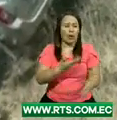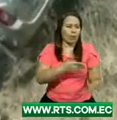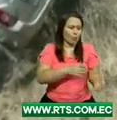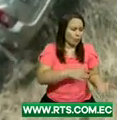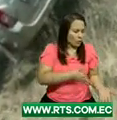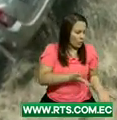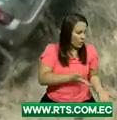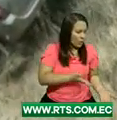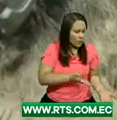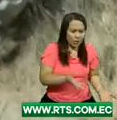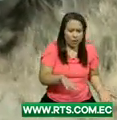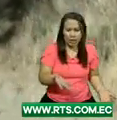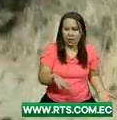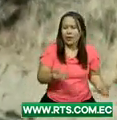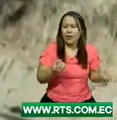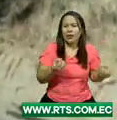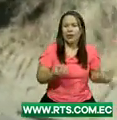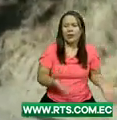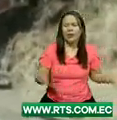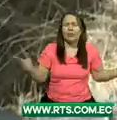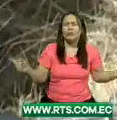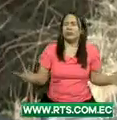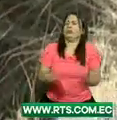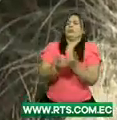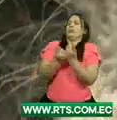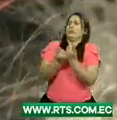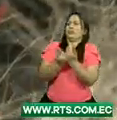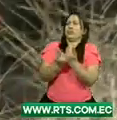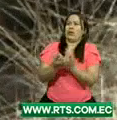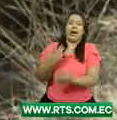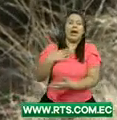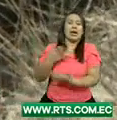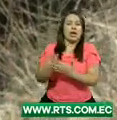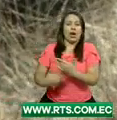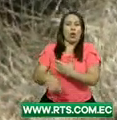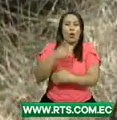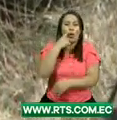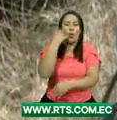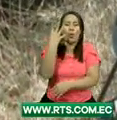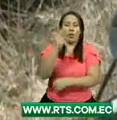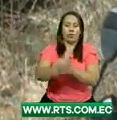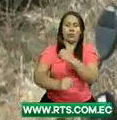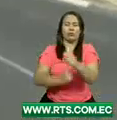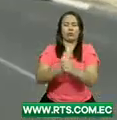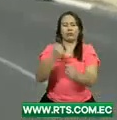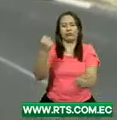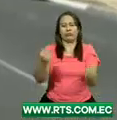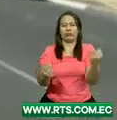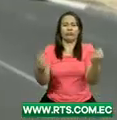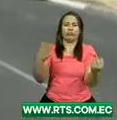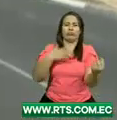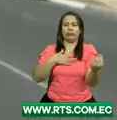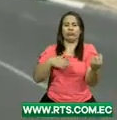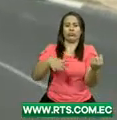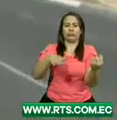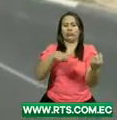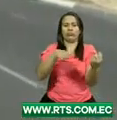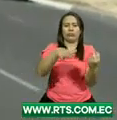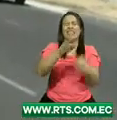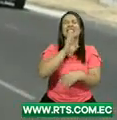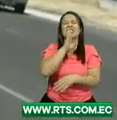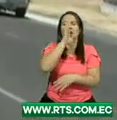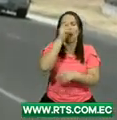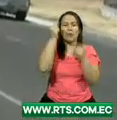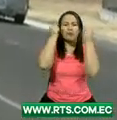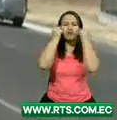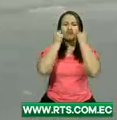realidad de la desgracia que apareció de la nada salió a dejar a su hijo de cuatro años a la unidad educativa circulaba por la ruta de siempre en